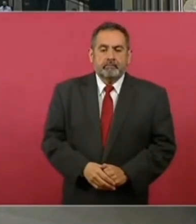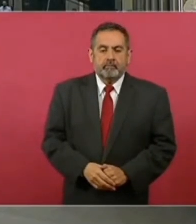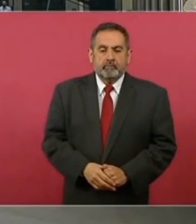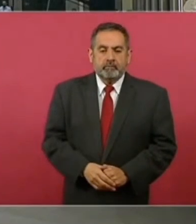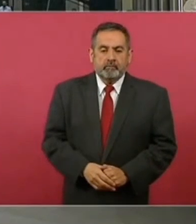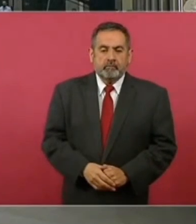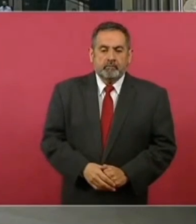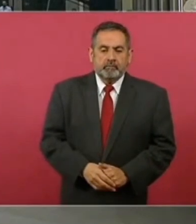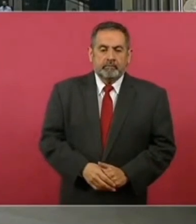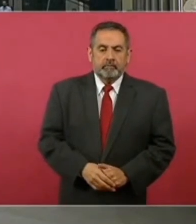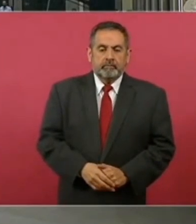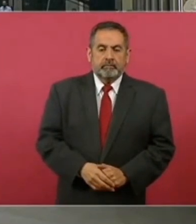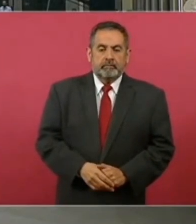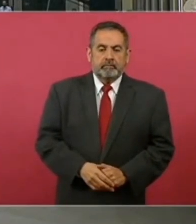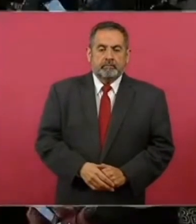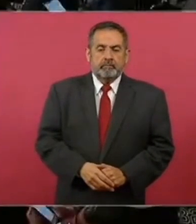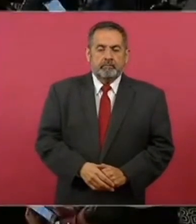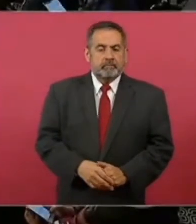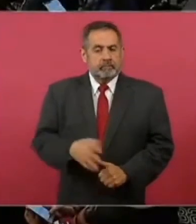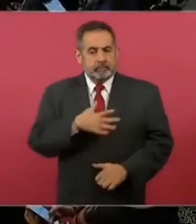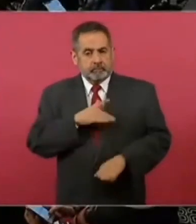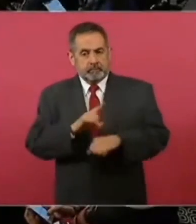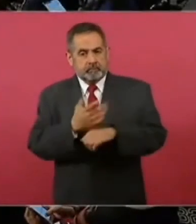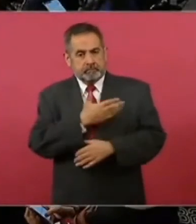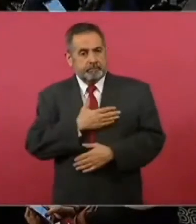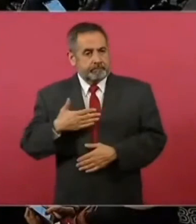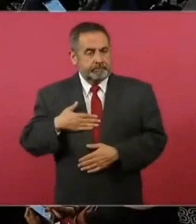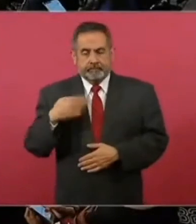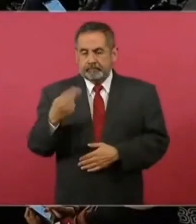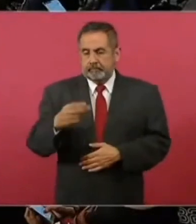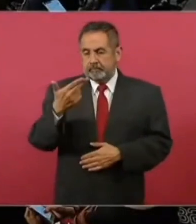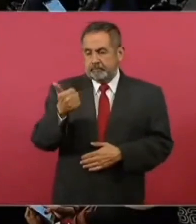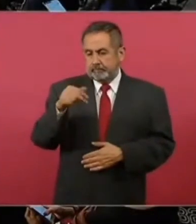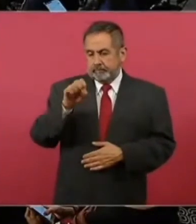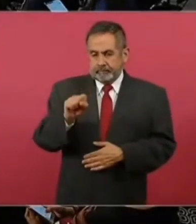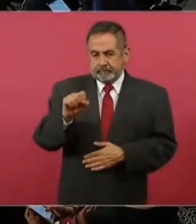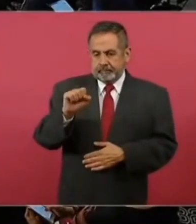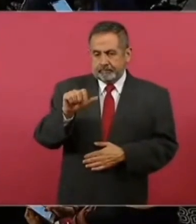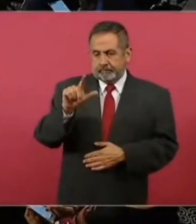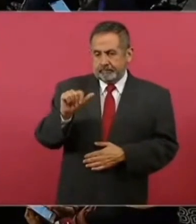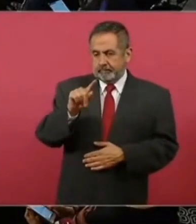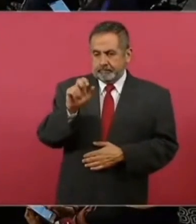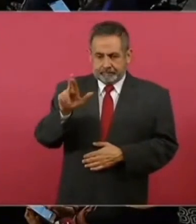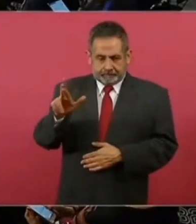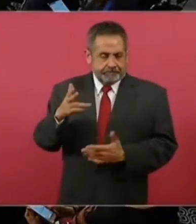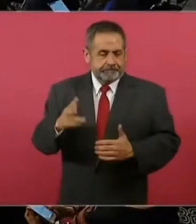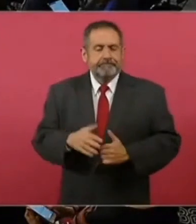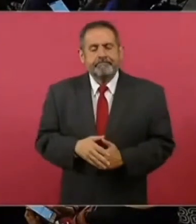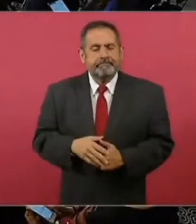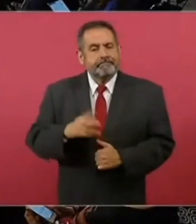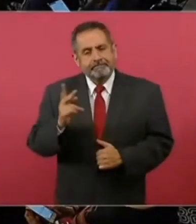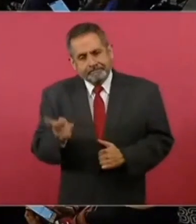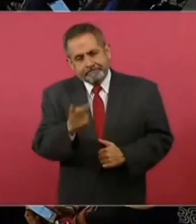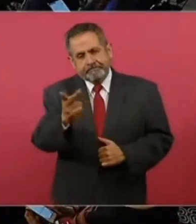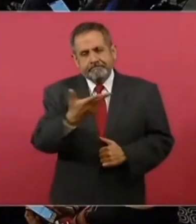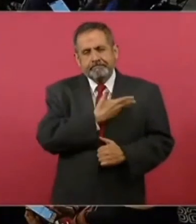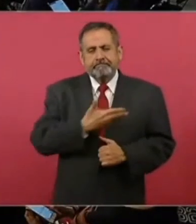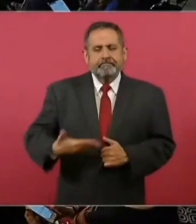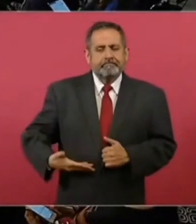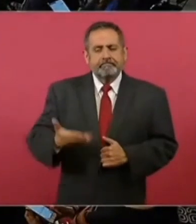y luego así Buenos días presidente han Salazar de noticiero en redes preguntarle presidente